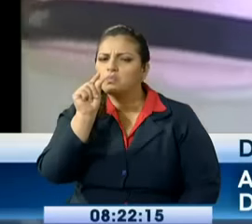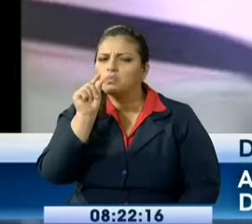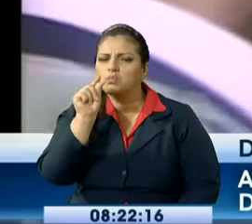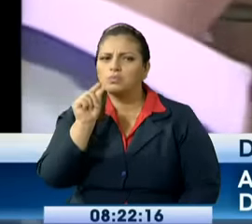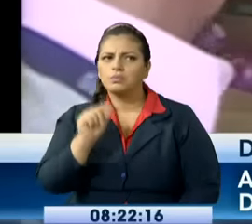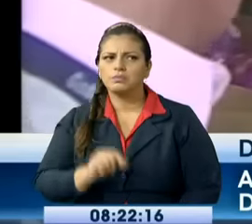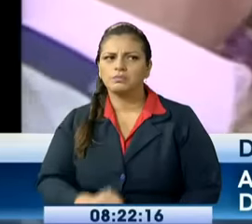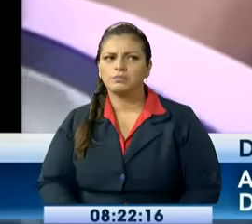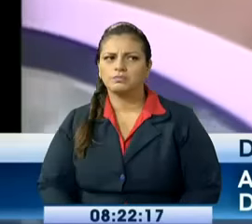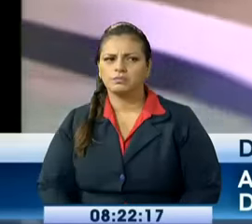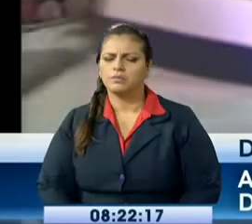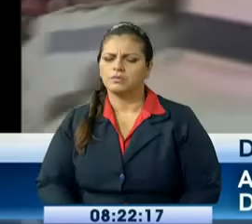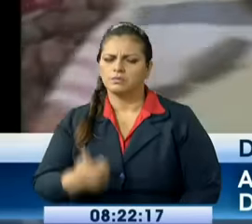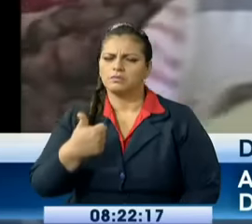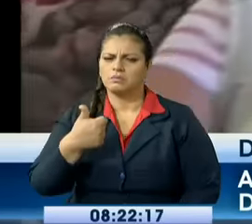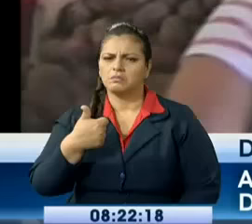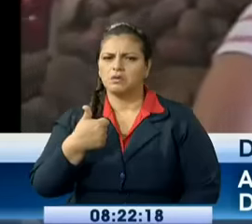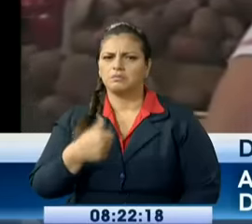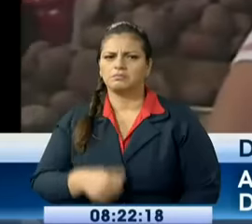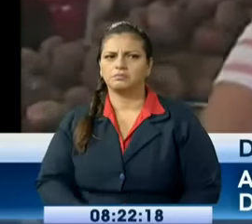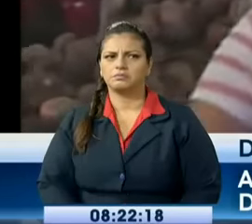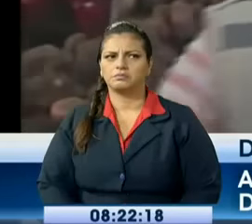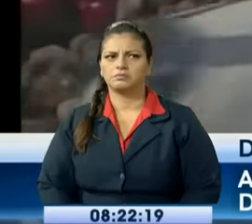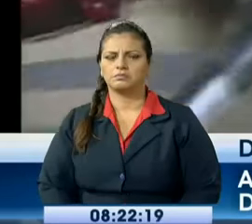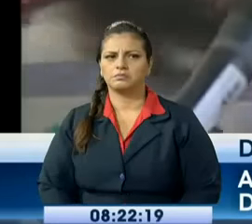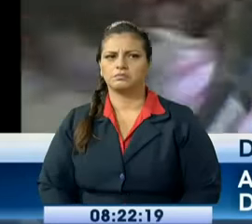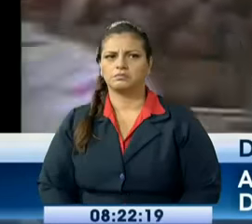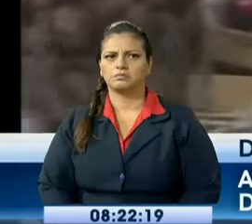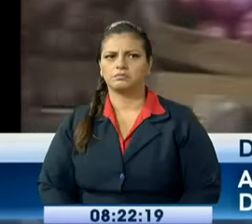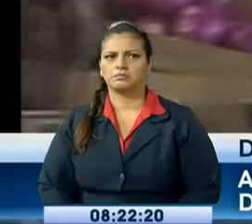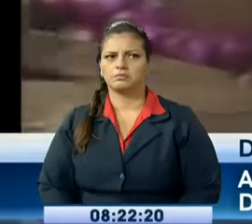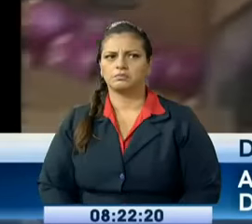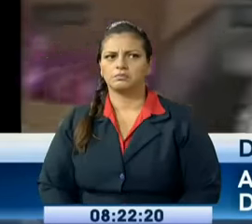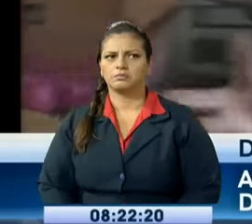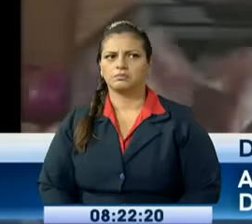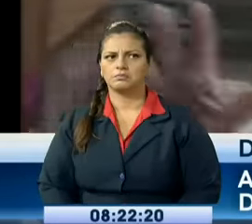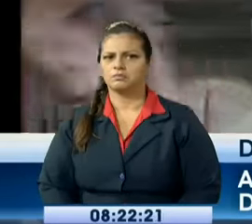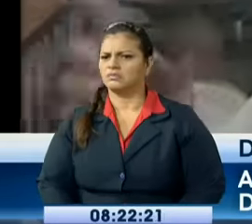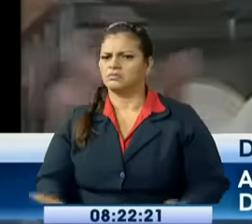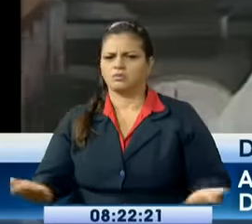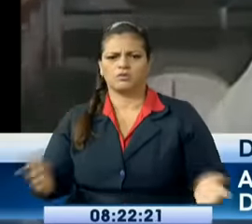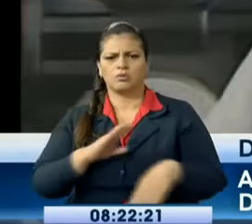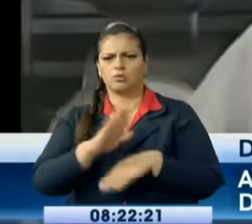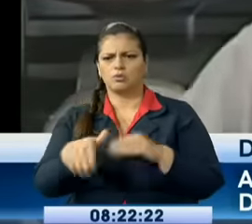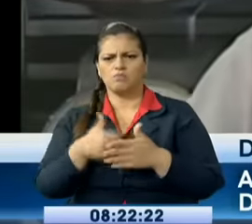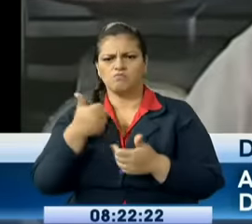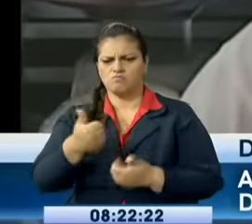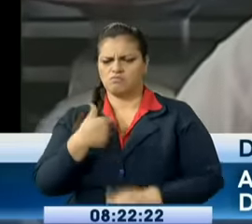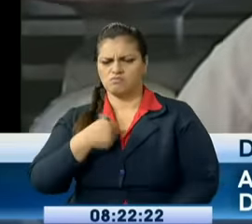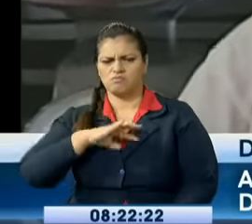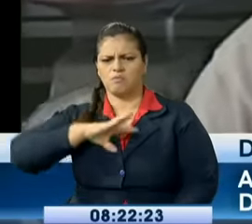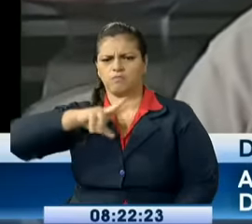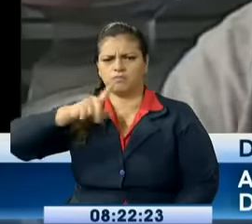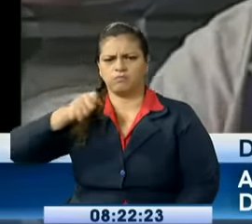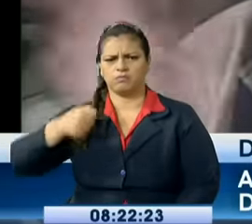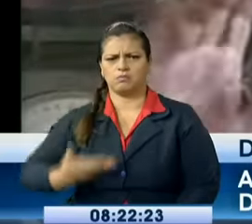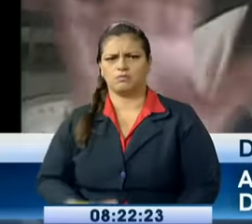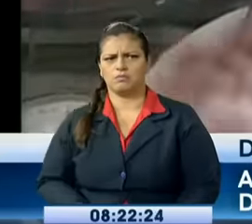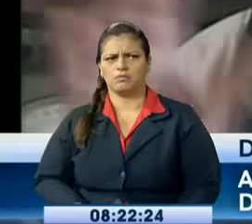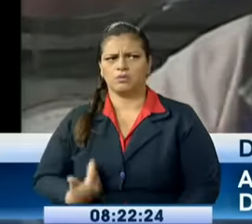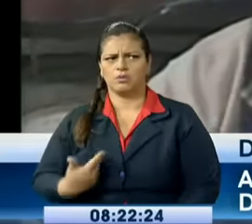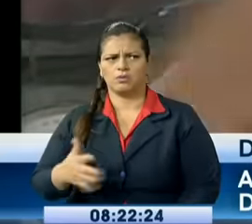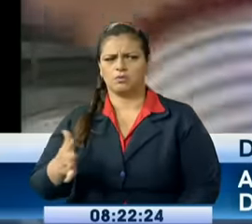Ahí está. ¿Sí está correcto? Sí, está correcto. Está correcto. Ahí está mi señorita que pasó completo mismo, no está ni robando nada. Yo pobre, pero